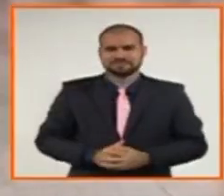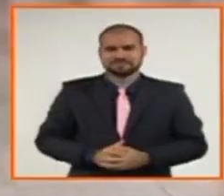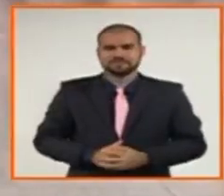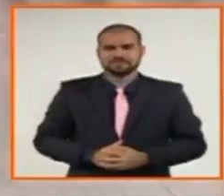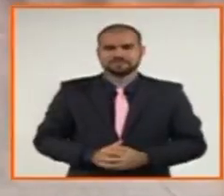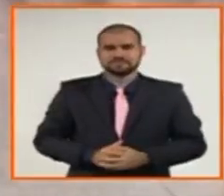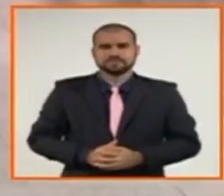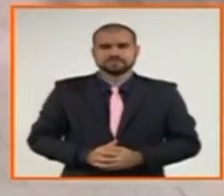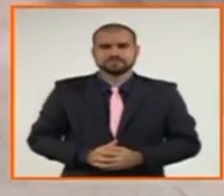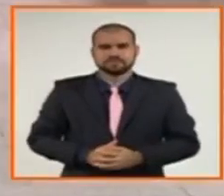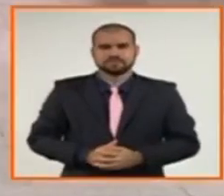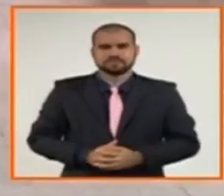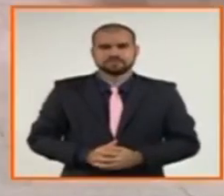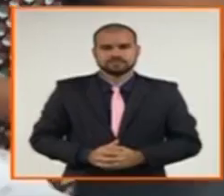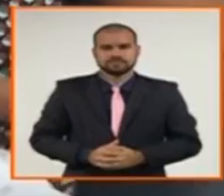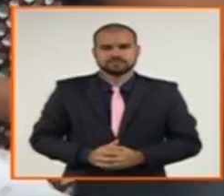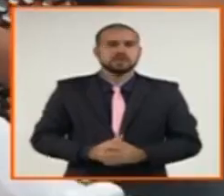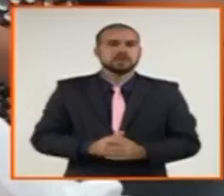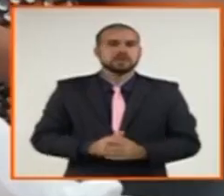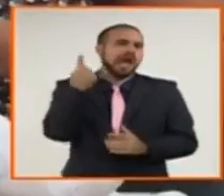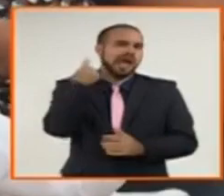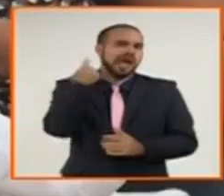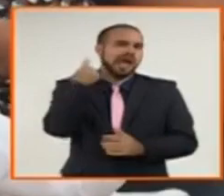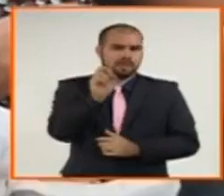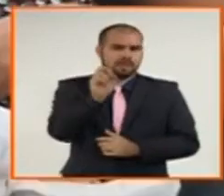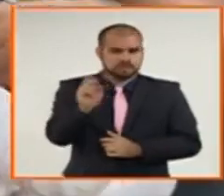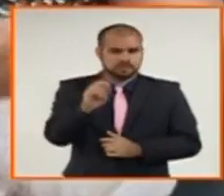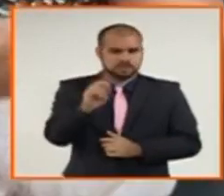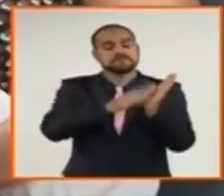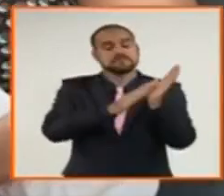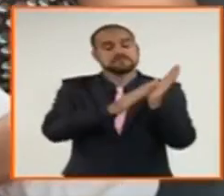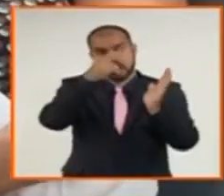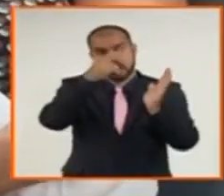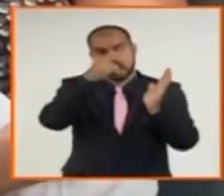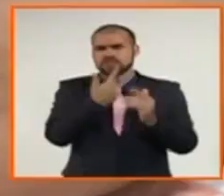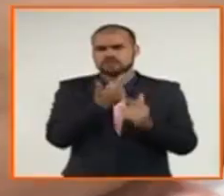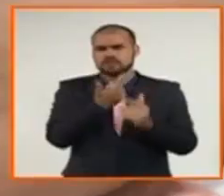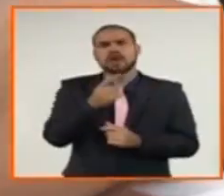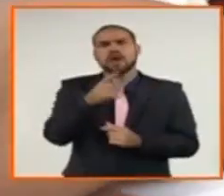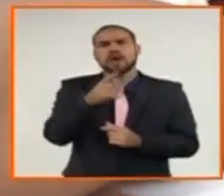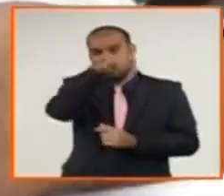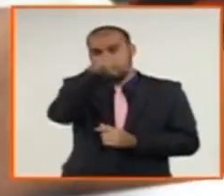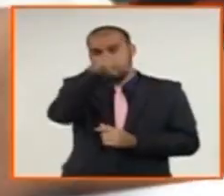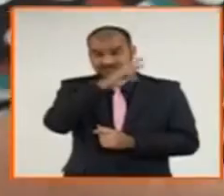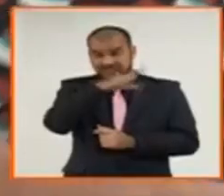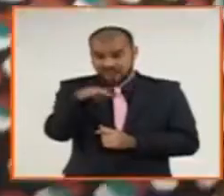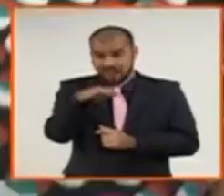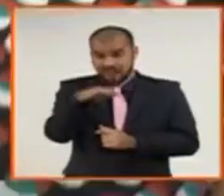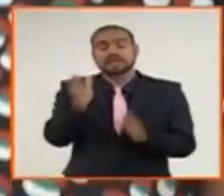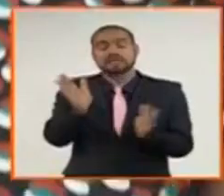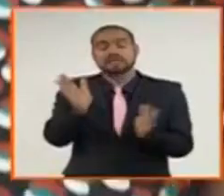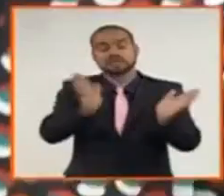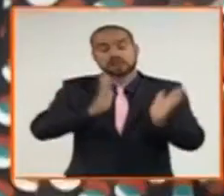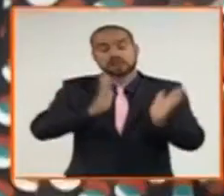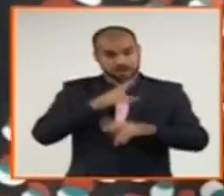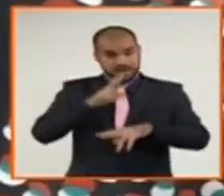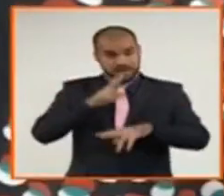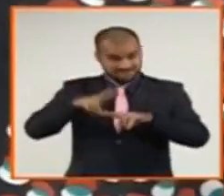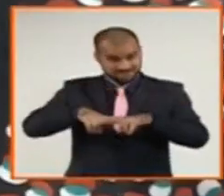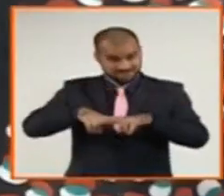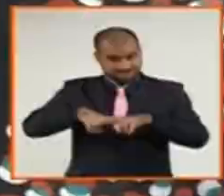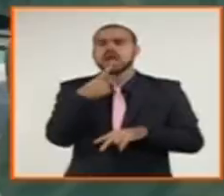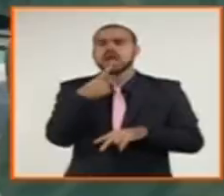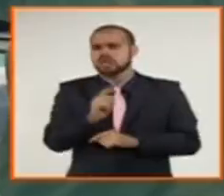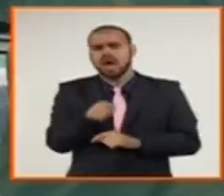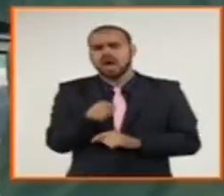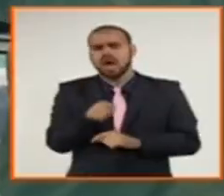abril de 2020, el Hospital Pediátrico Docente de San Miguel del Padrón dejó de ser un hospital municipal para